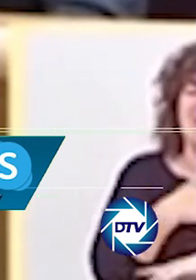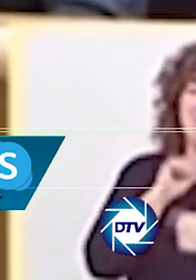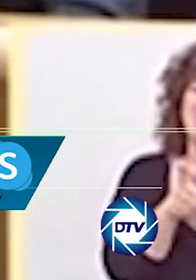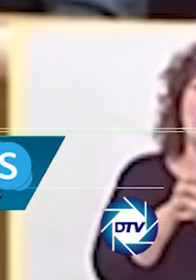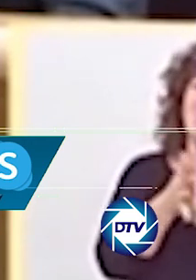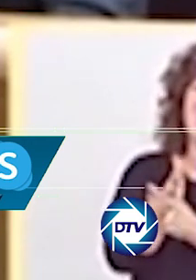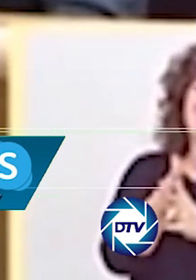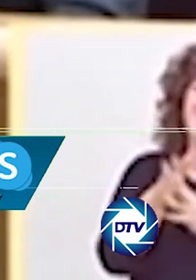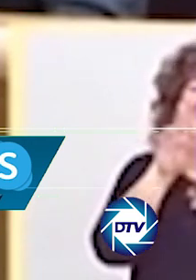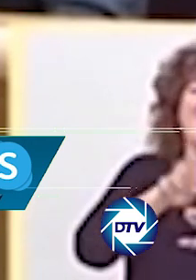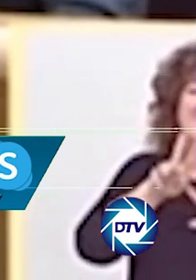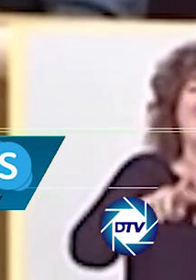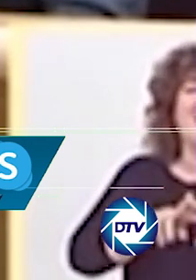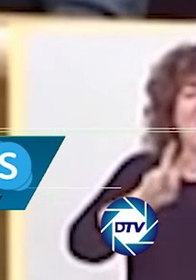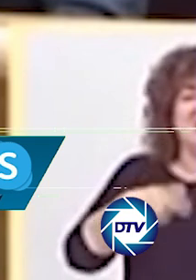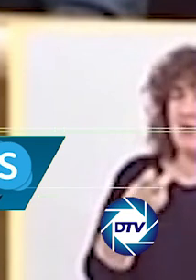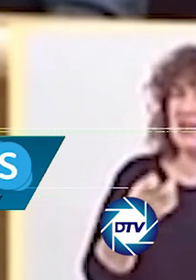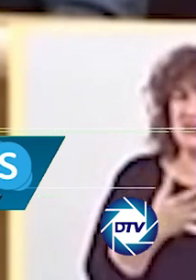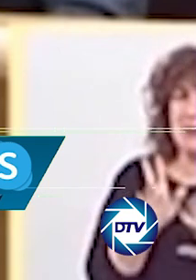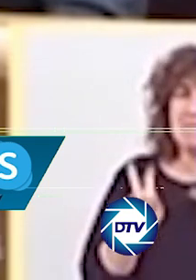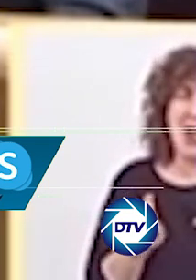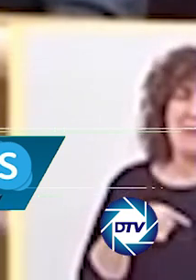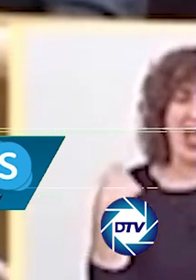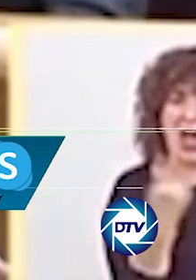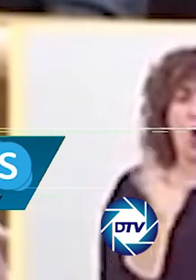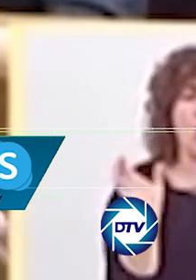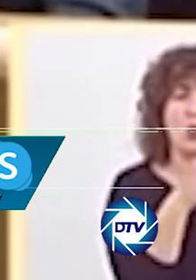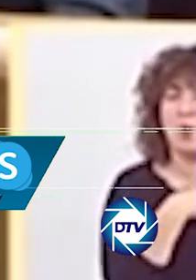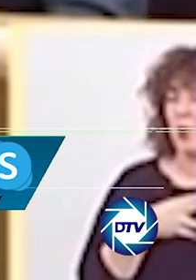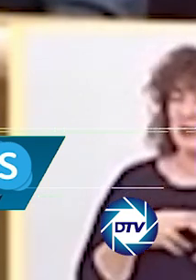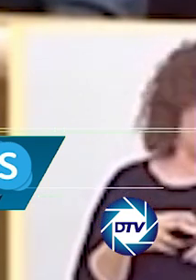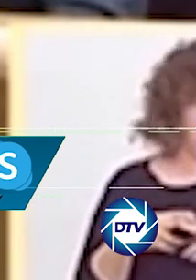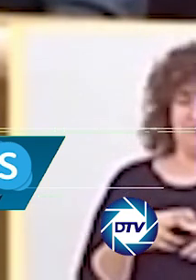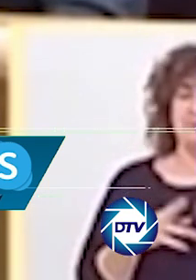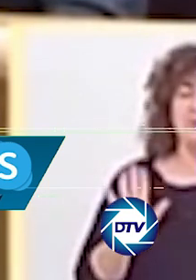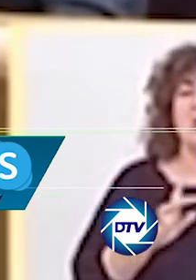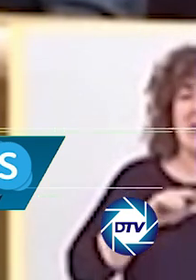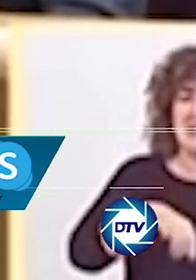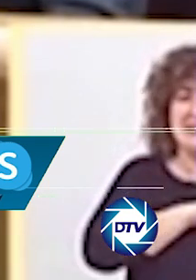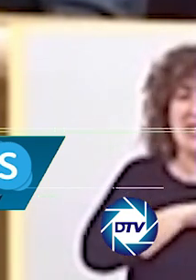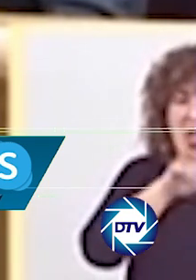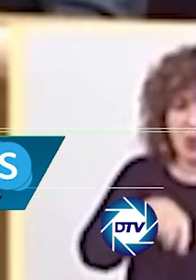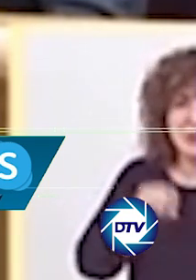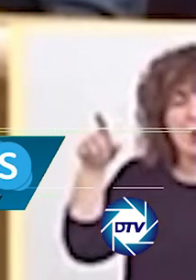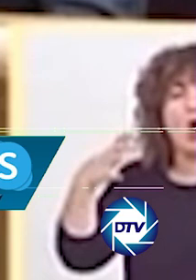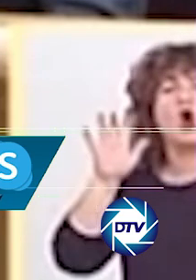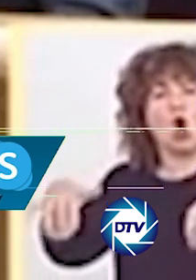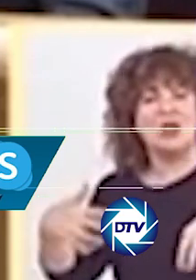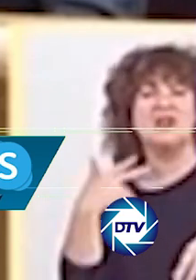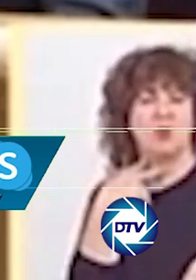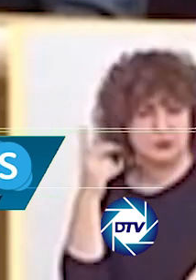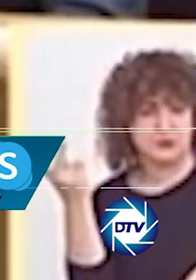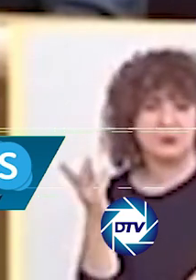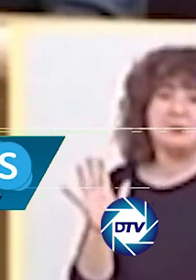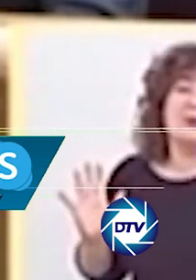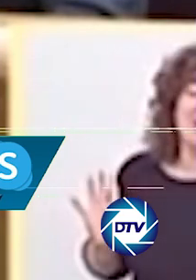reducen prácticamente objetos y entonces qué hacen los experimentos suyos les sirven porque aunque aunque